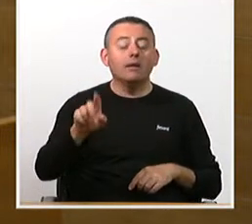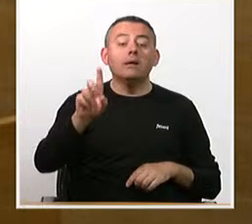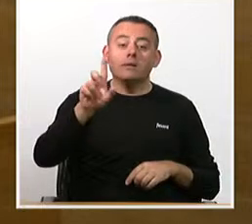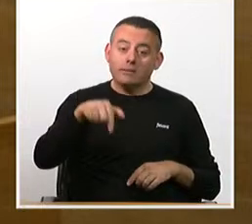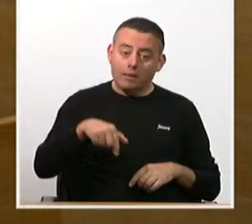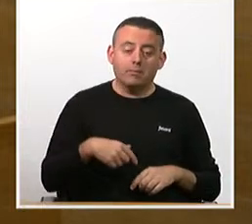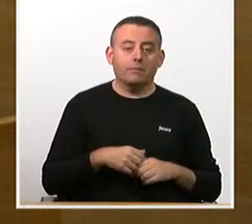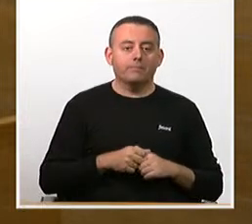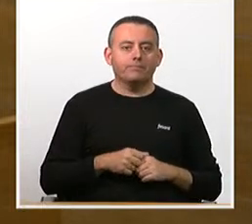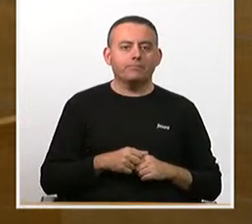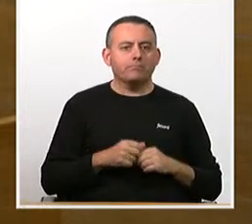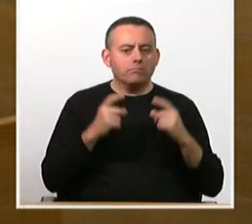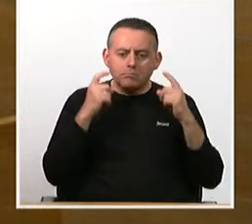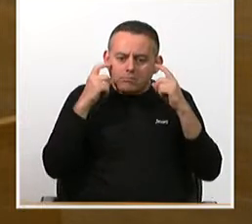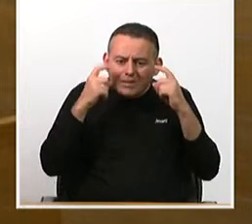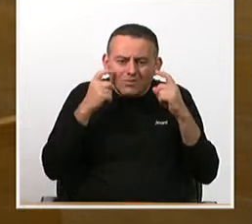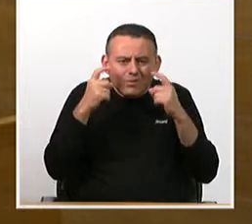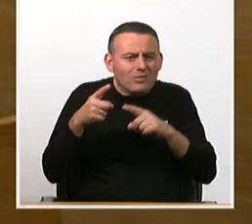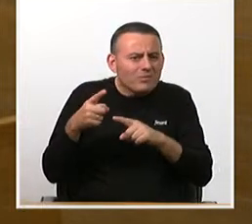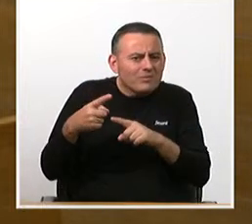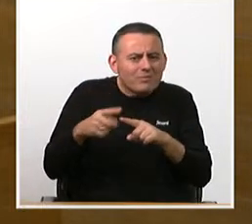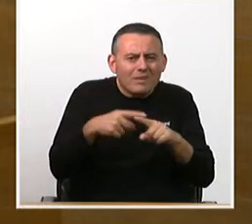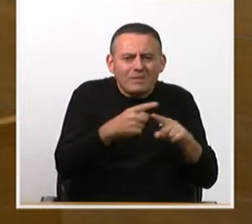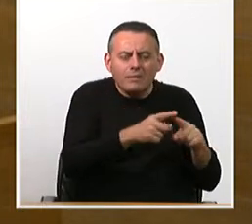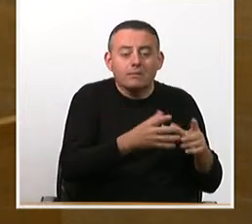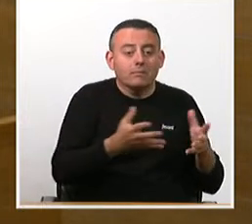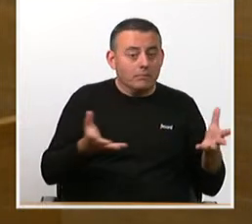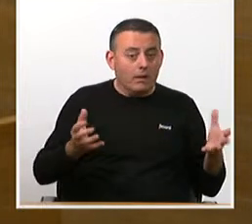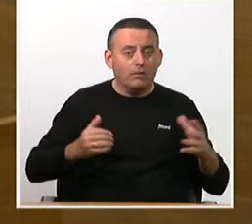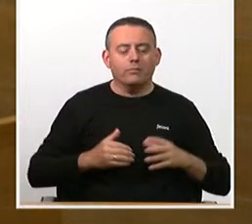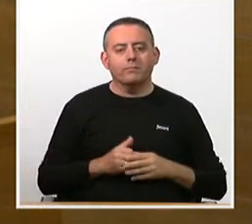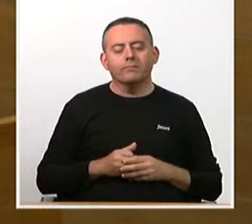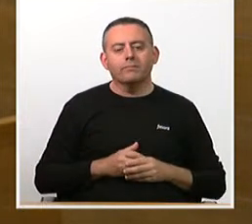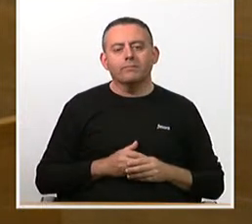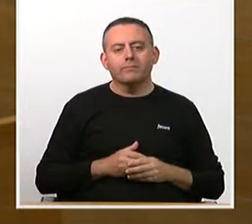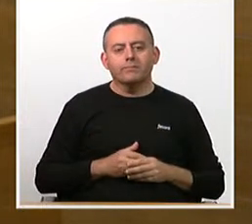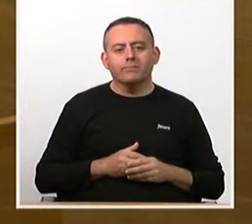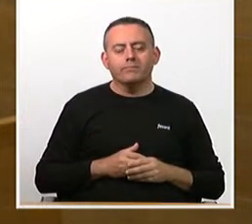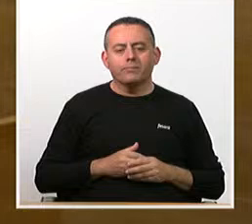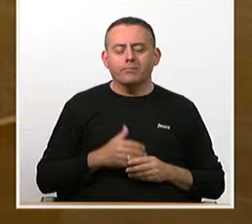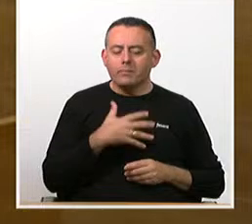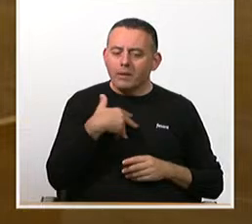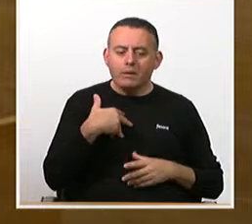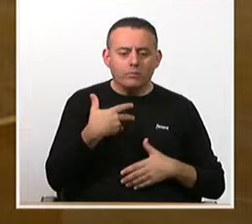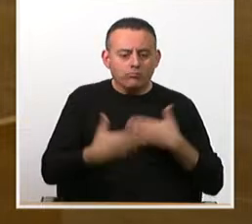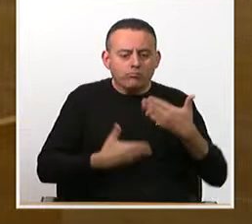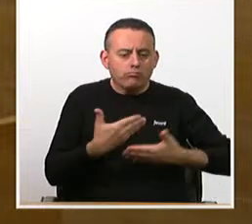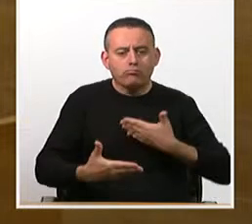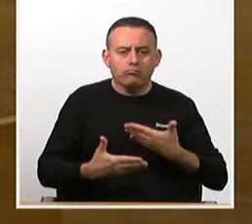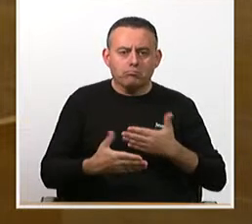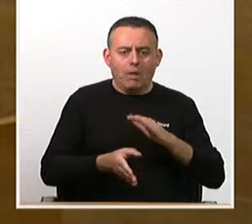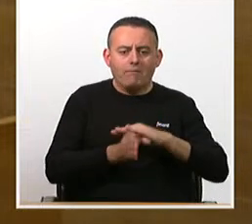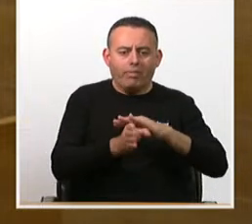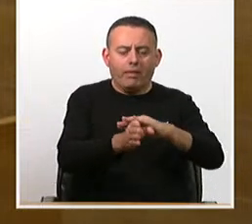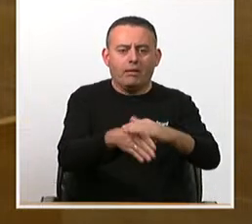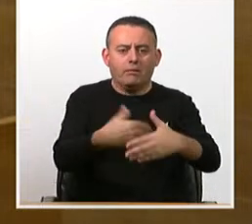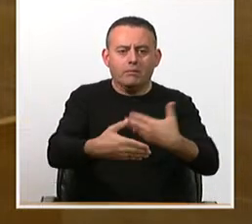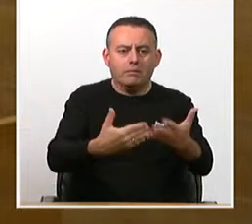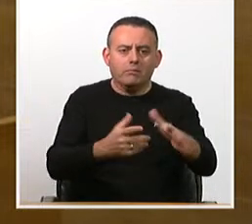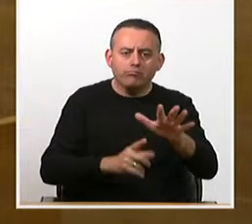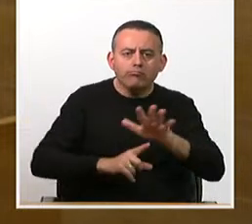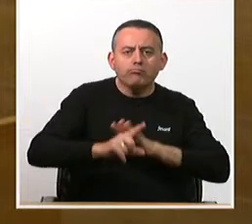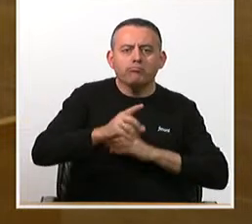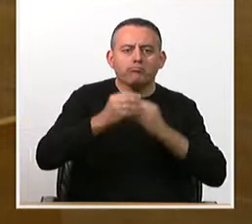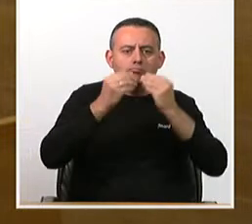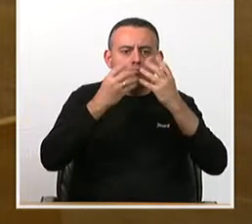profundizar en nuestro autogobierno para renovar los órganos estatutarios para poder avanzar en las cuestiones que son fundamentales Es que esto es